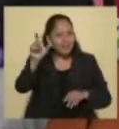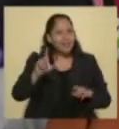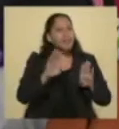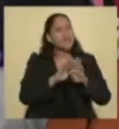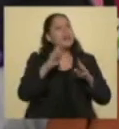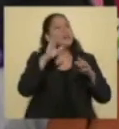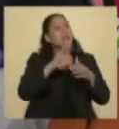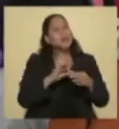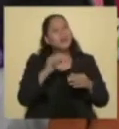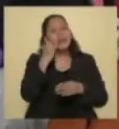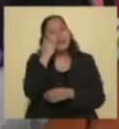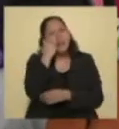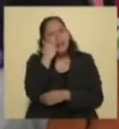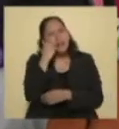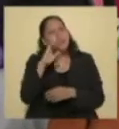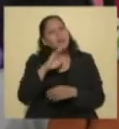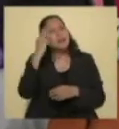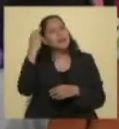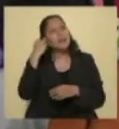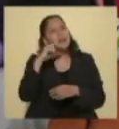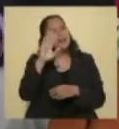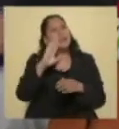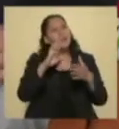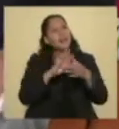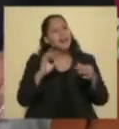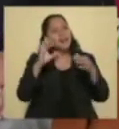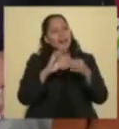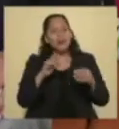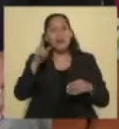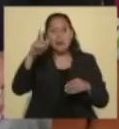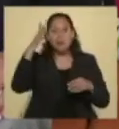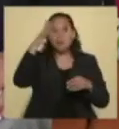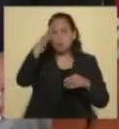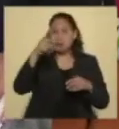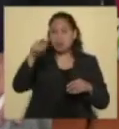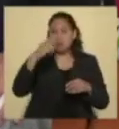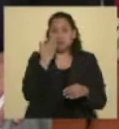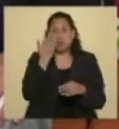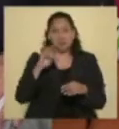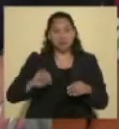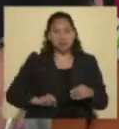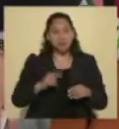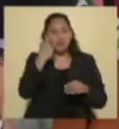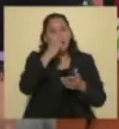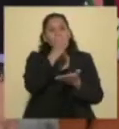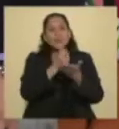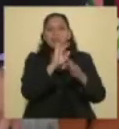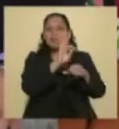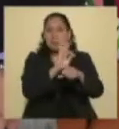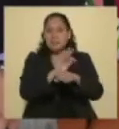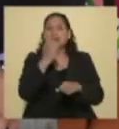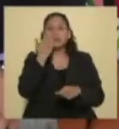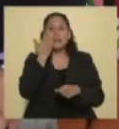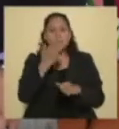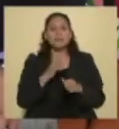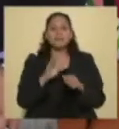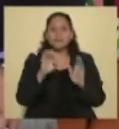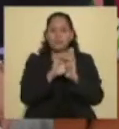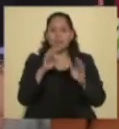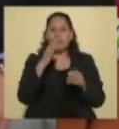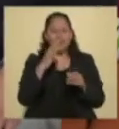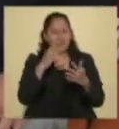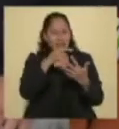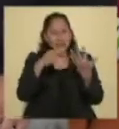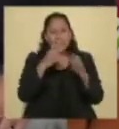agarras y te avientas un viajezote, ¿sí? Seguro. ¿Tiene planes a futuro interesantes para esta ciudad? Por supuesto, tiene también